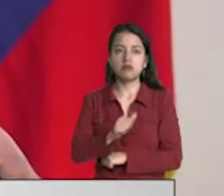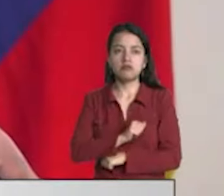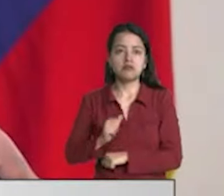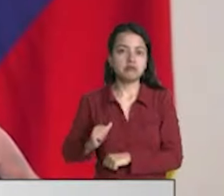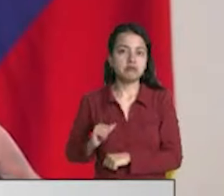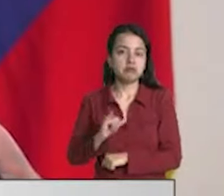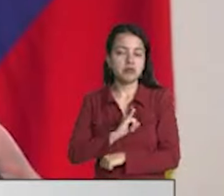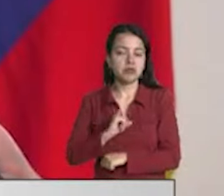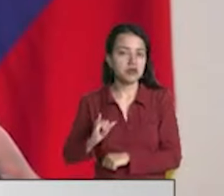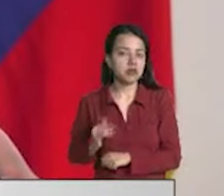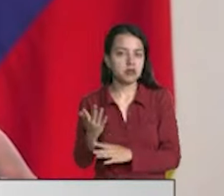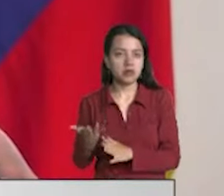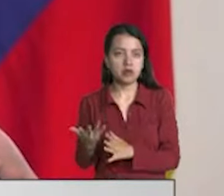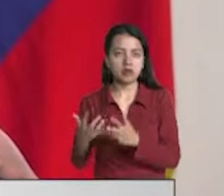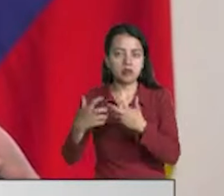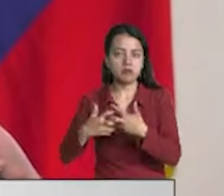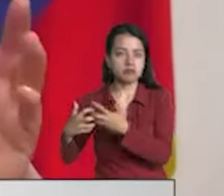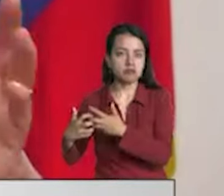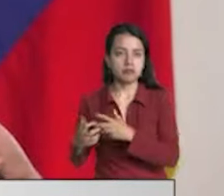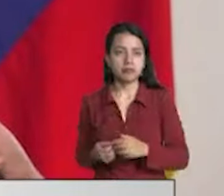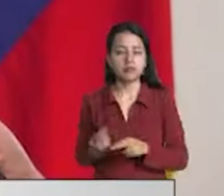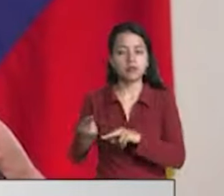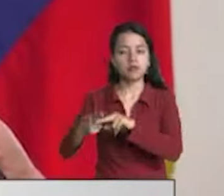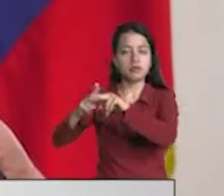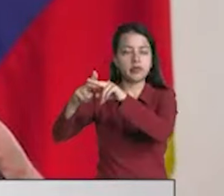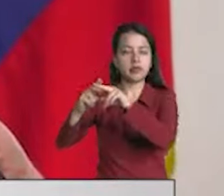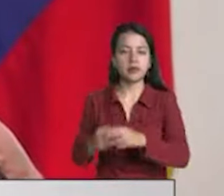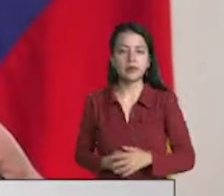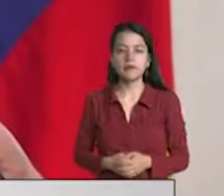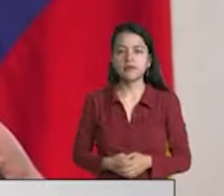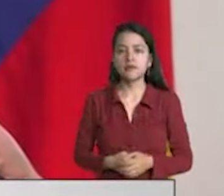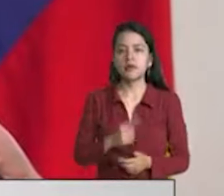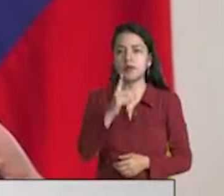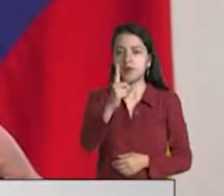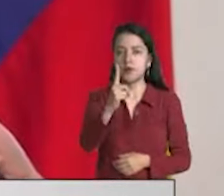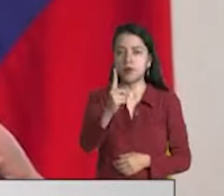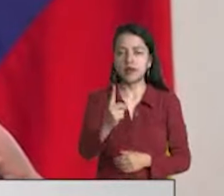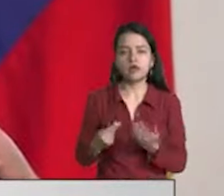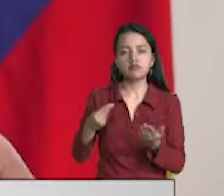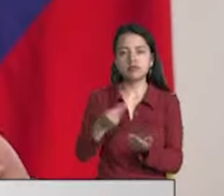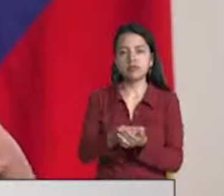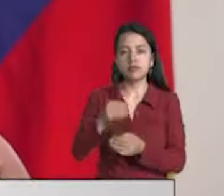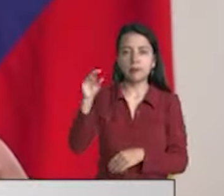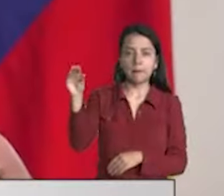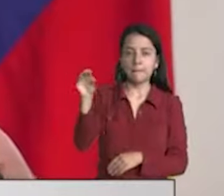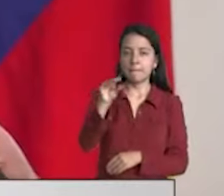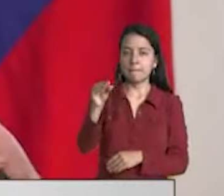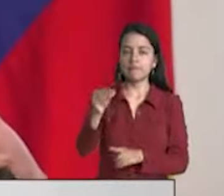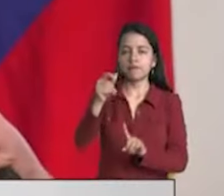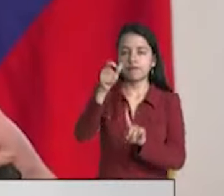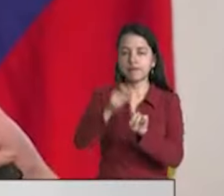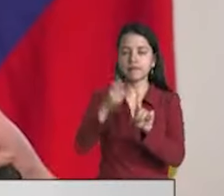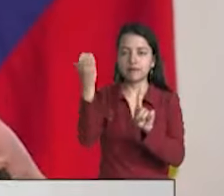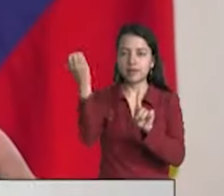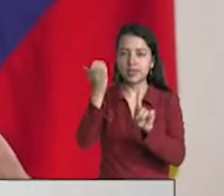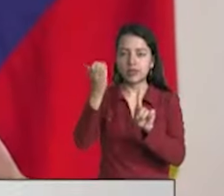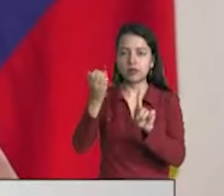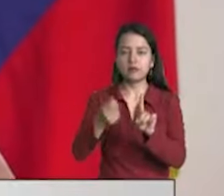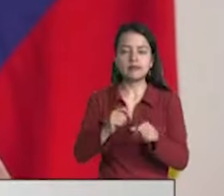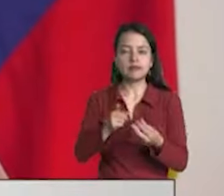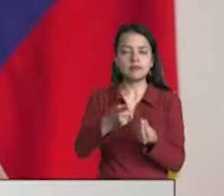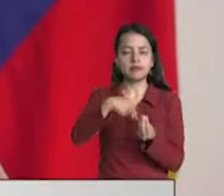ahorro individual con su rentabilidad. Y habrá una sola pensión que la pagará Colpensiones. Eso es exactamente lo